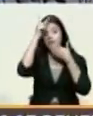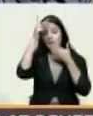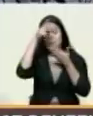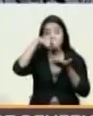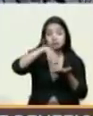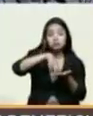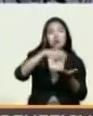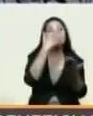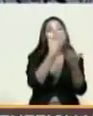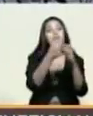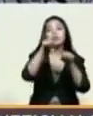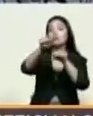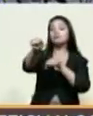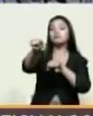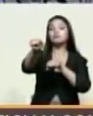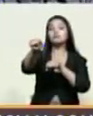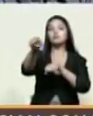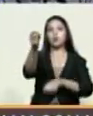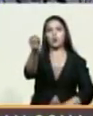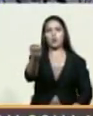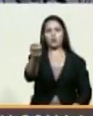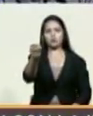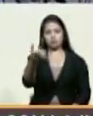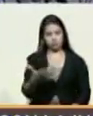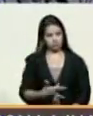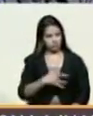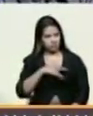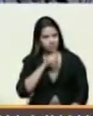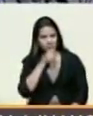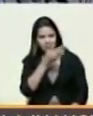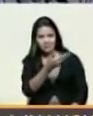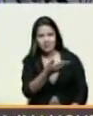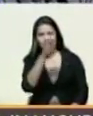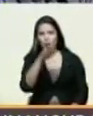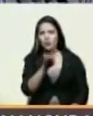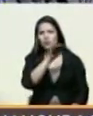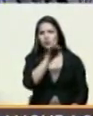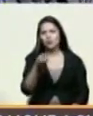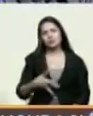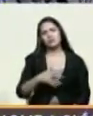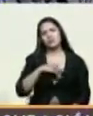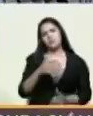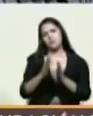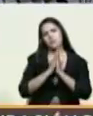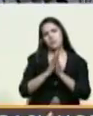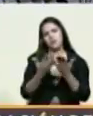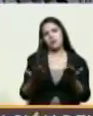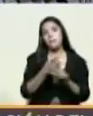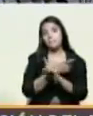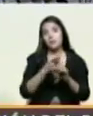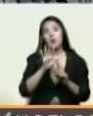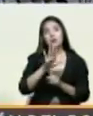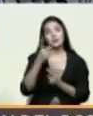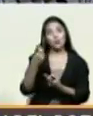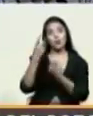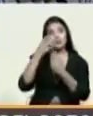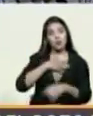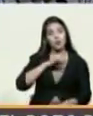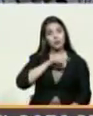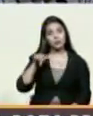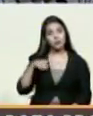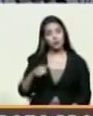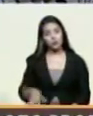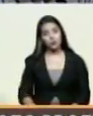arrodillado ante Cristóbal Colón que tenía una cruz. ¿Qué va a saber un indio? Yo te dije que era una cruz, por Dios. Pero eso fue lo que nos vendieron a nosotros.